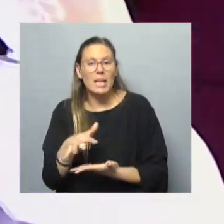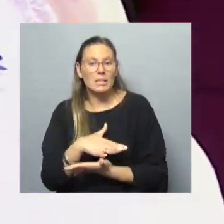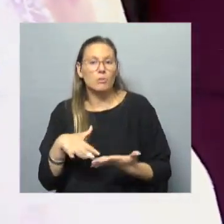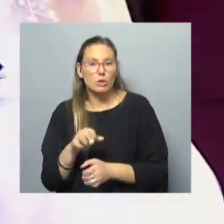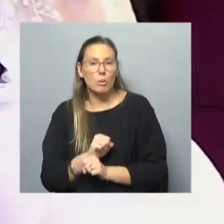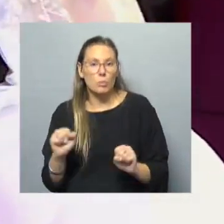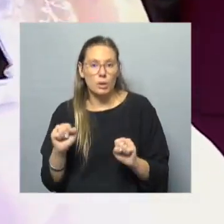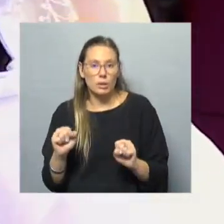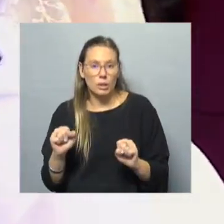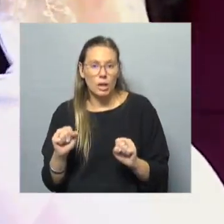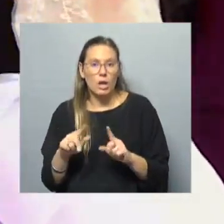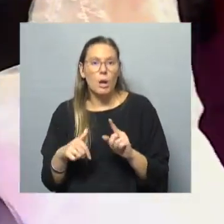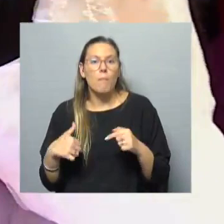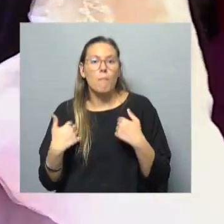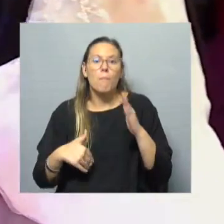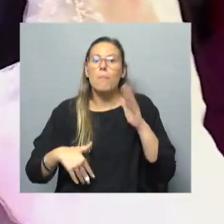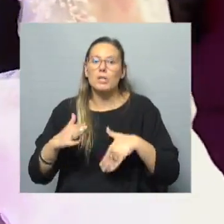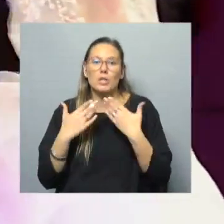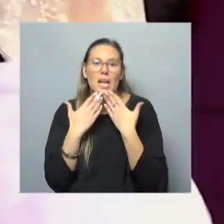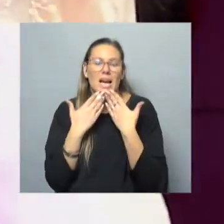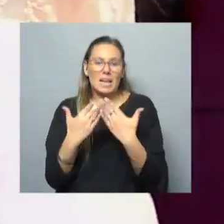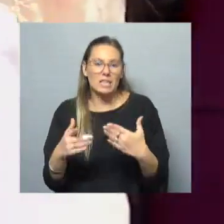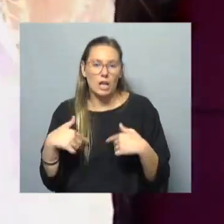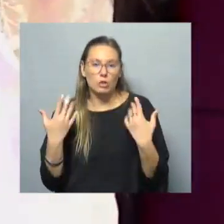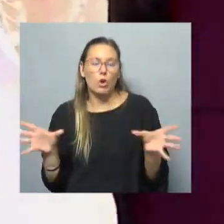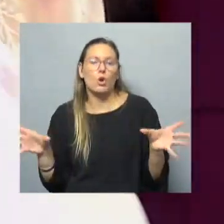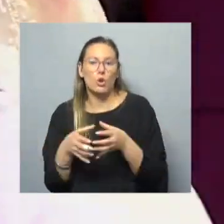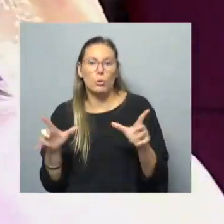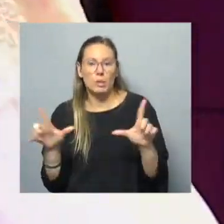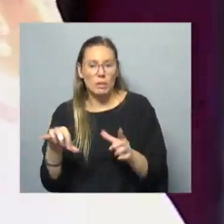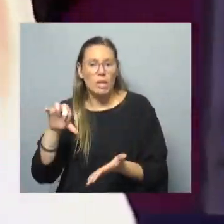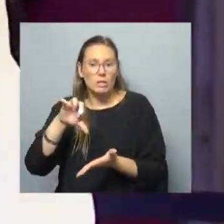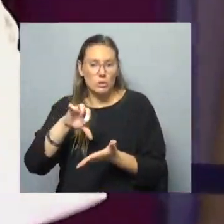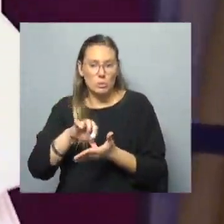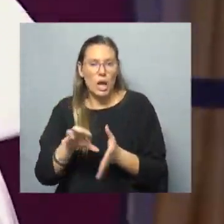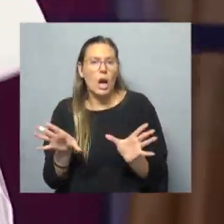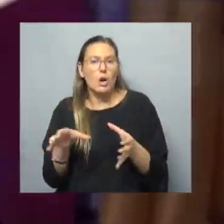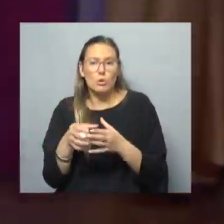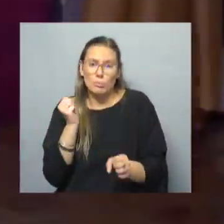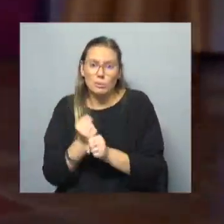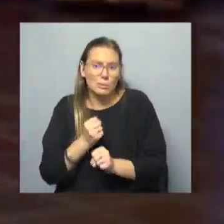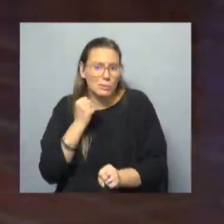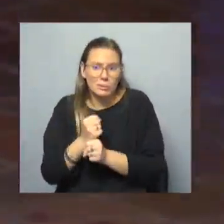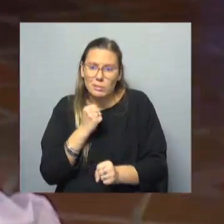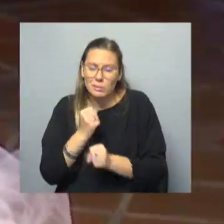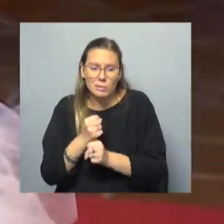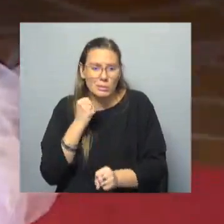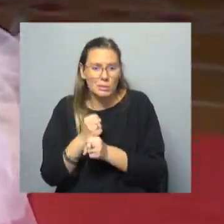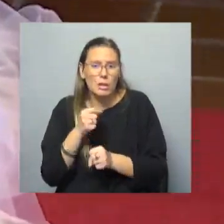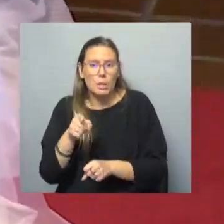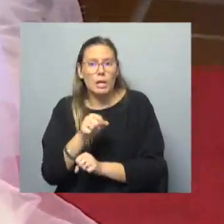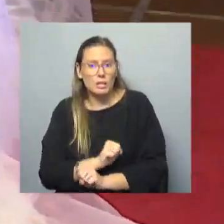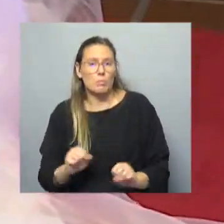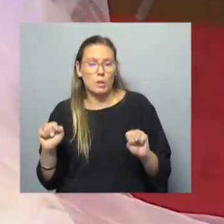hoy. Nuestro mayor agradecimiento a todos los equipos, a TV Ciudad, a todos los equipos que han trabajado muchísimo para que esto